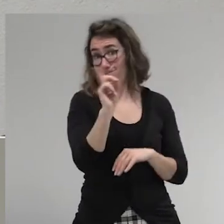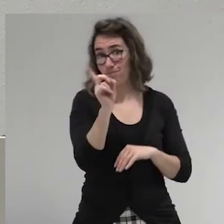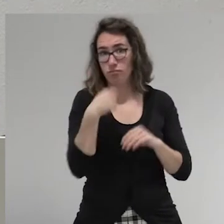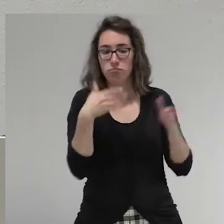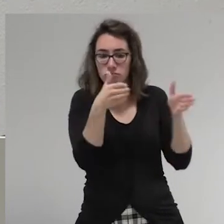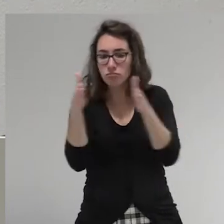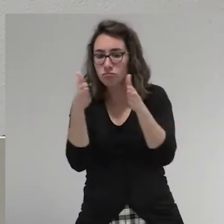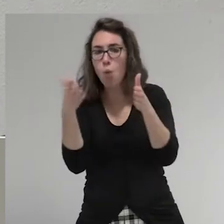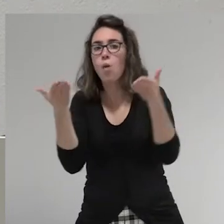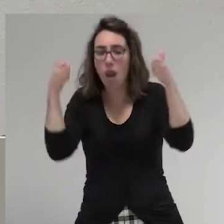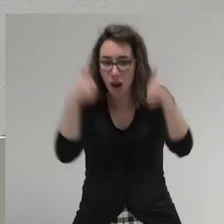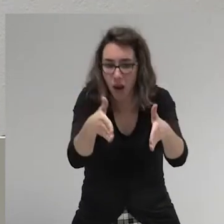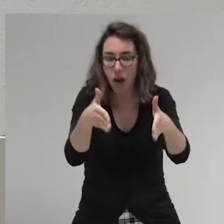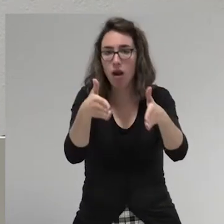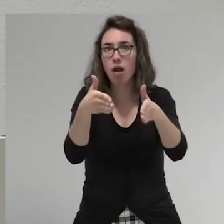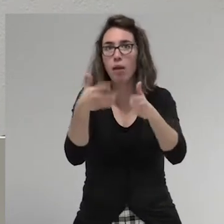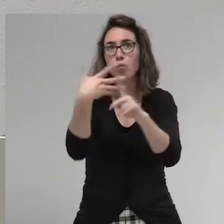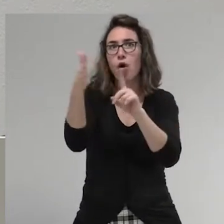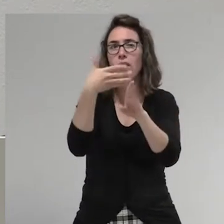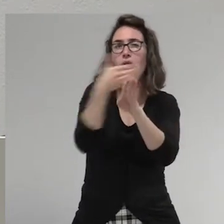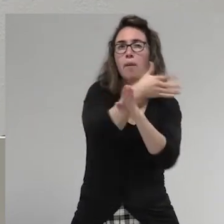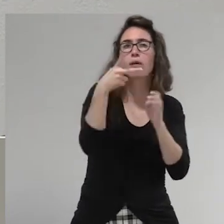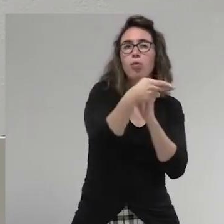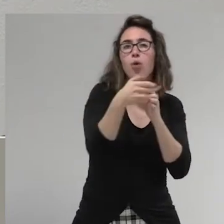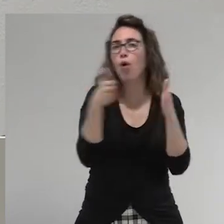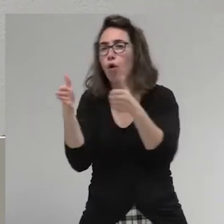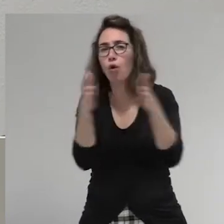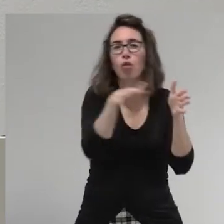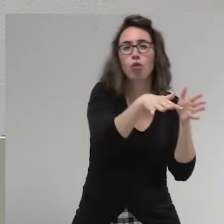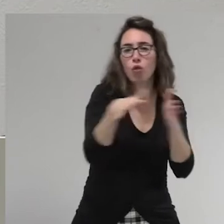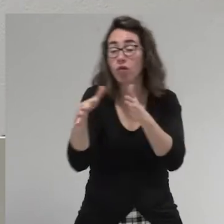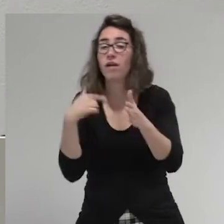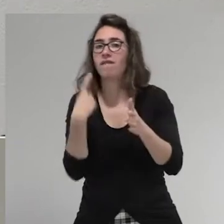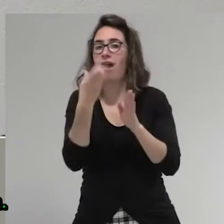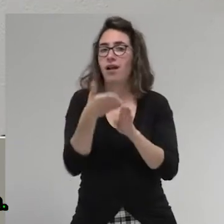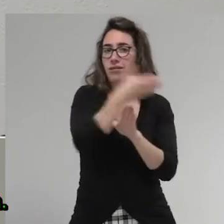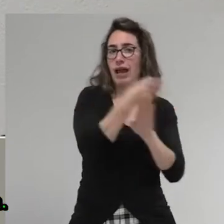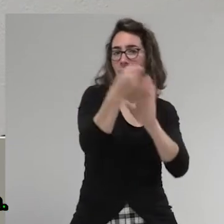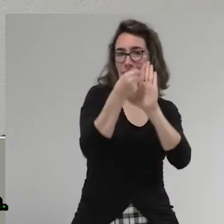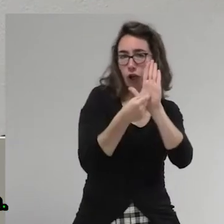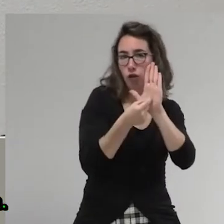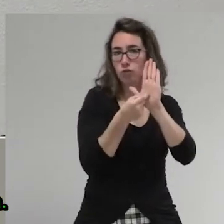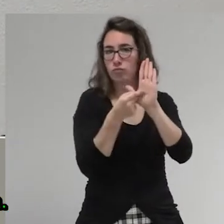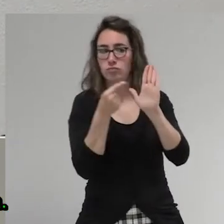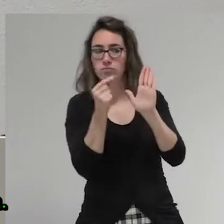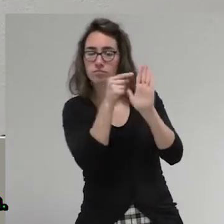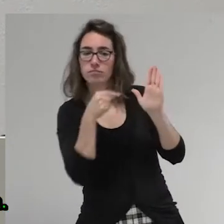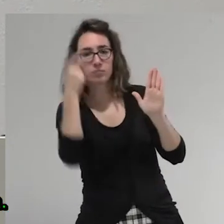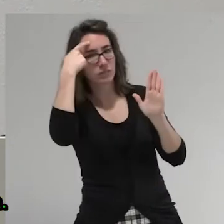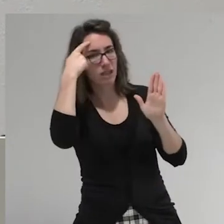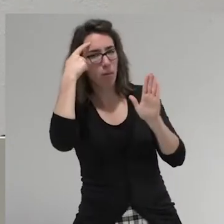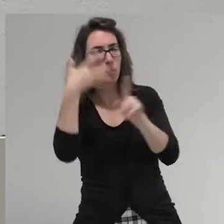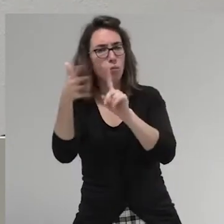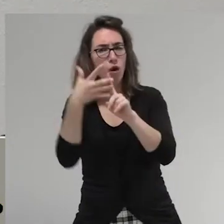dónde vamos a prevenir la violencia, hay que determinar con criterios e indicadores dónde se puede generar esa